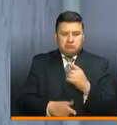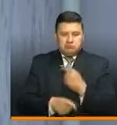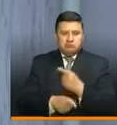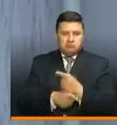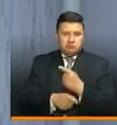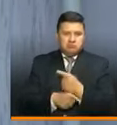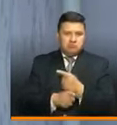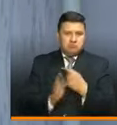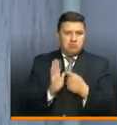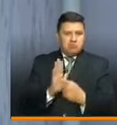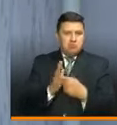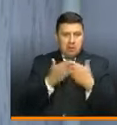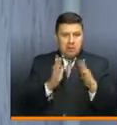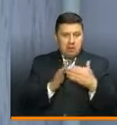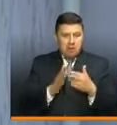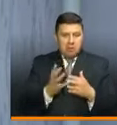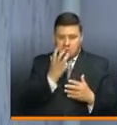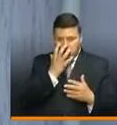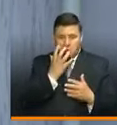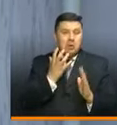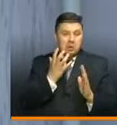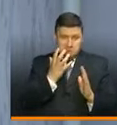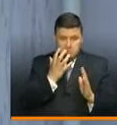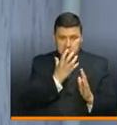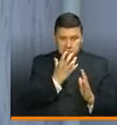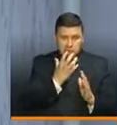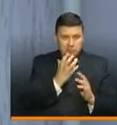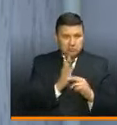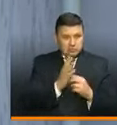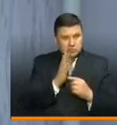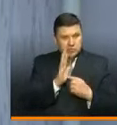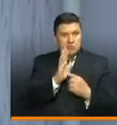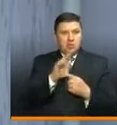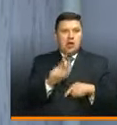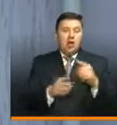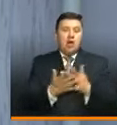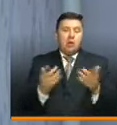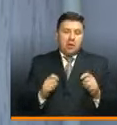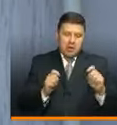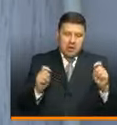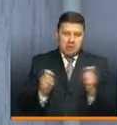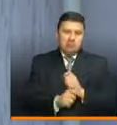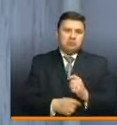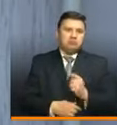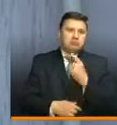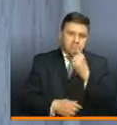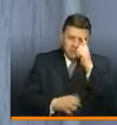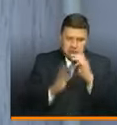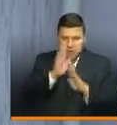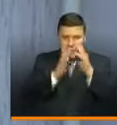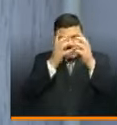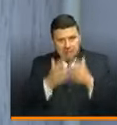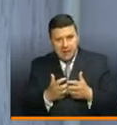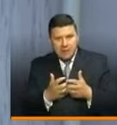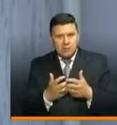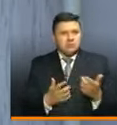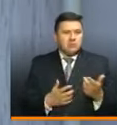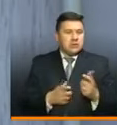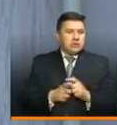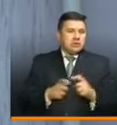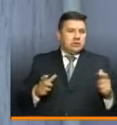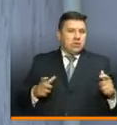Efectivamente, los modelos están disponibles y esto es una demostración de que algunas cosas están cambiando, ¿no? Es decir, una empresa de semejante